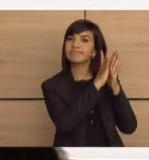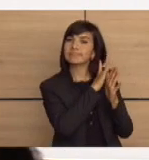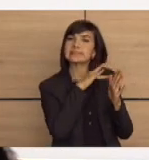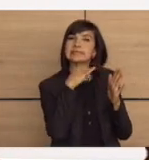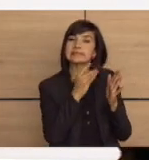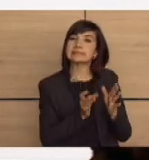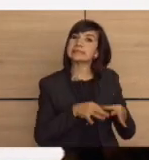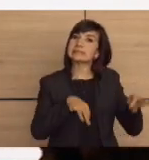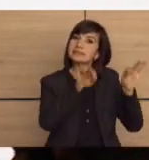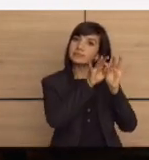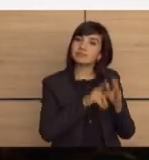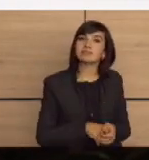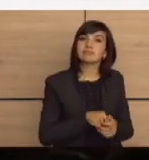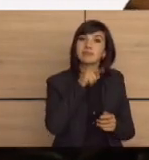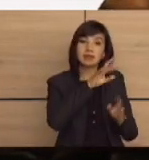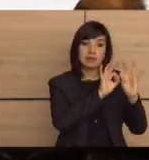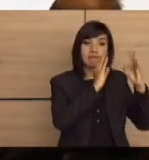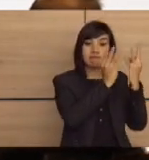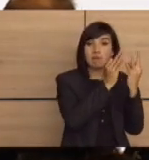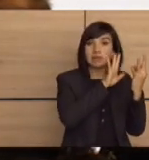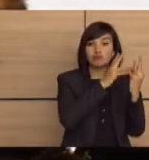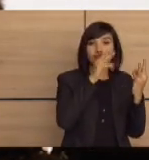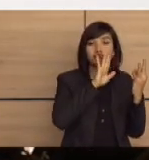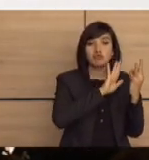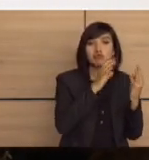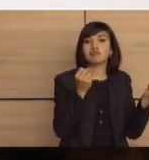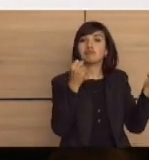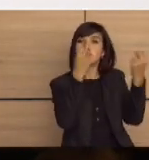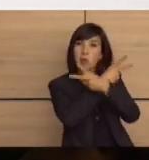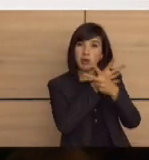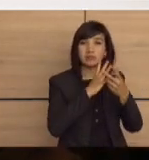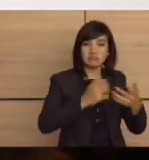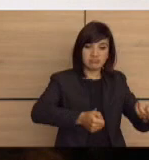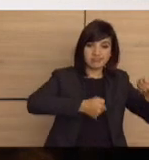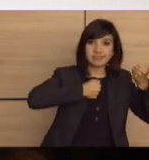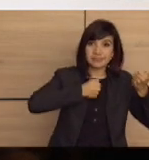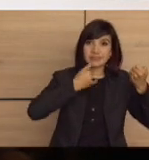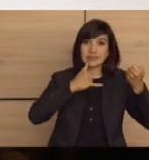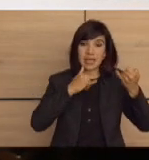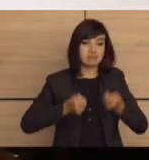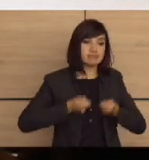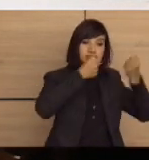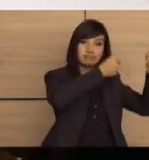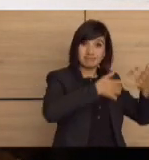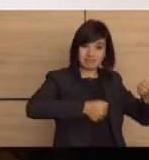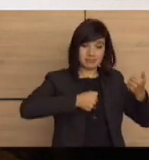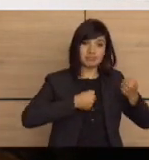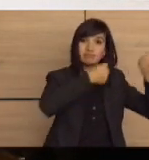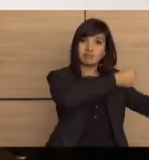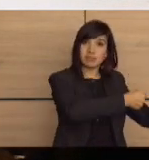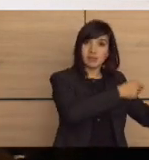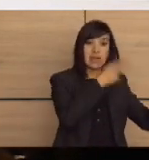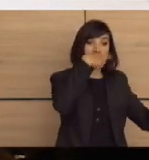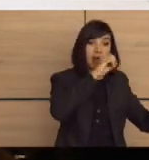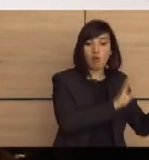a hijos del conflicto y hay que pensar el conflicto. Yo creo que el conflicto hay que